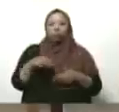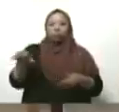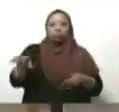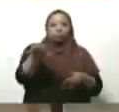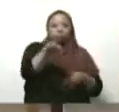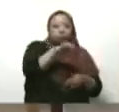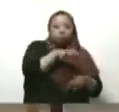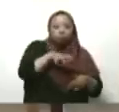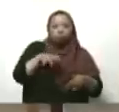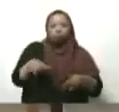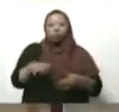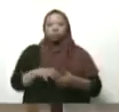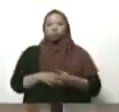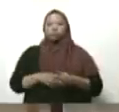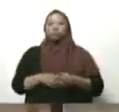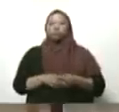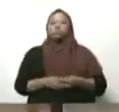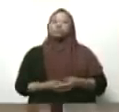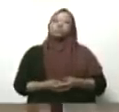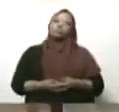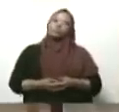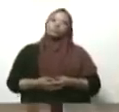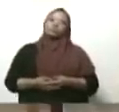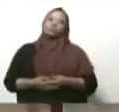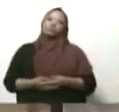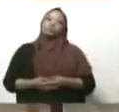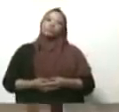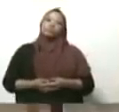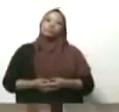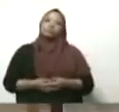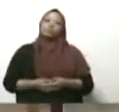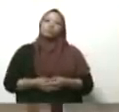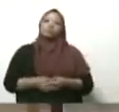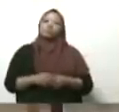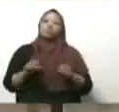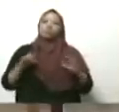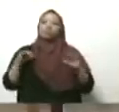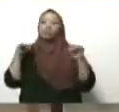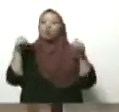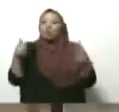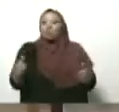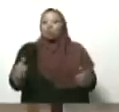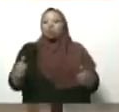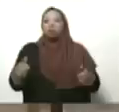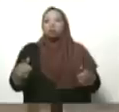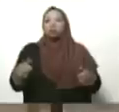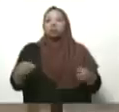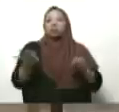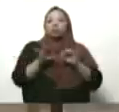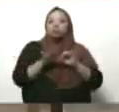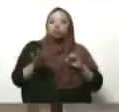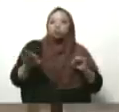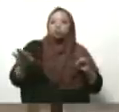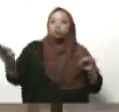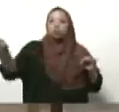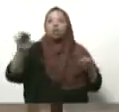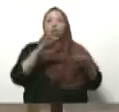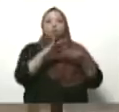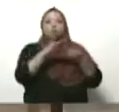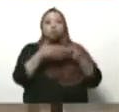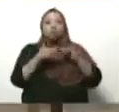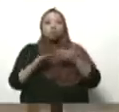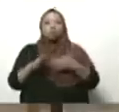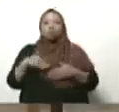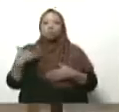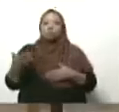obviamente a los centros urbanos más grandes pero la prioridad son los municipios más apartados que no